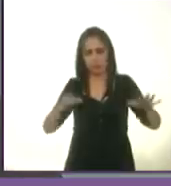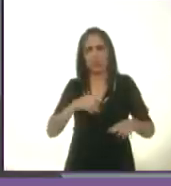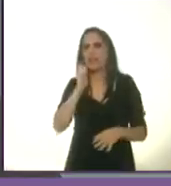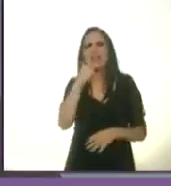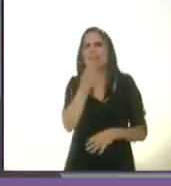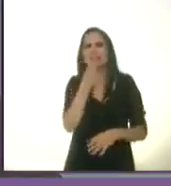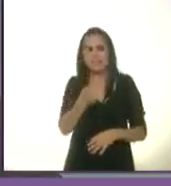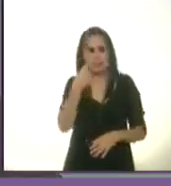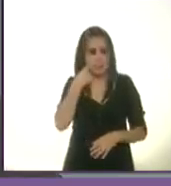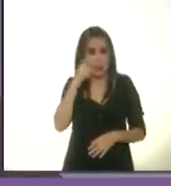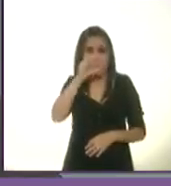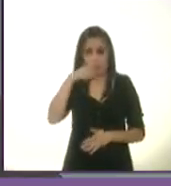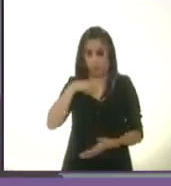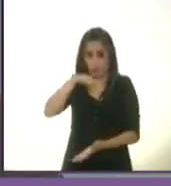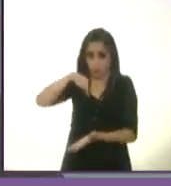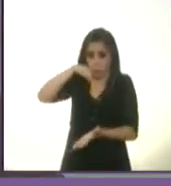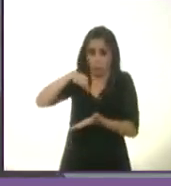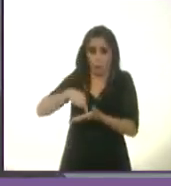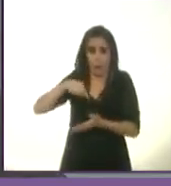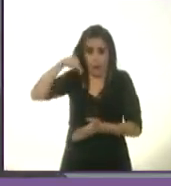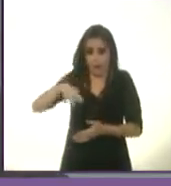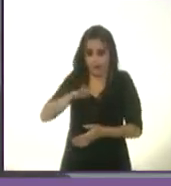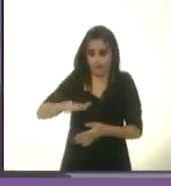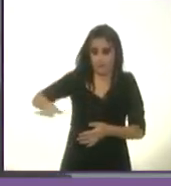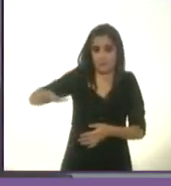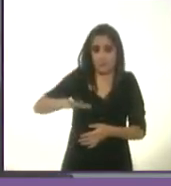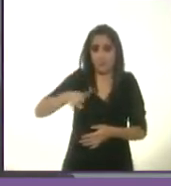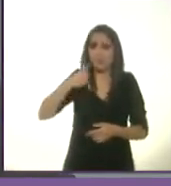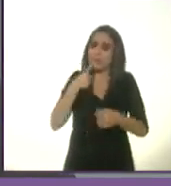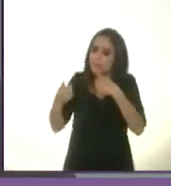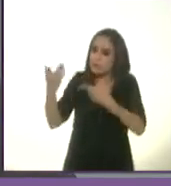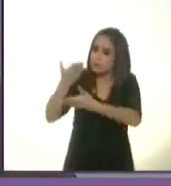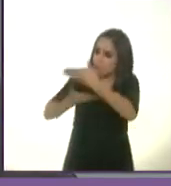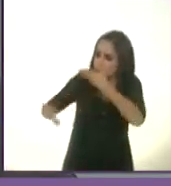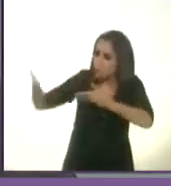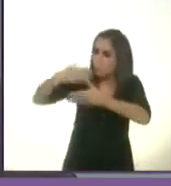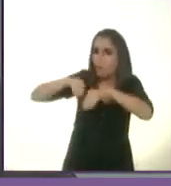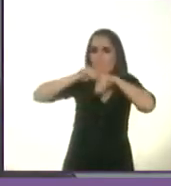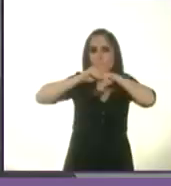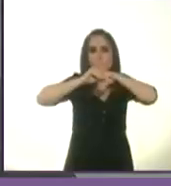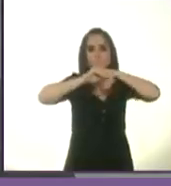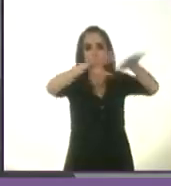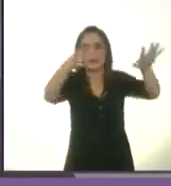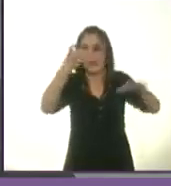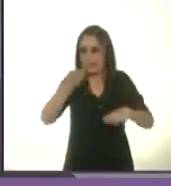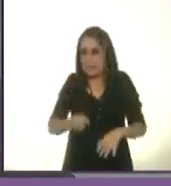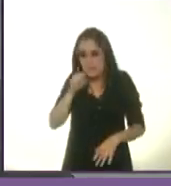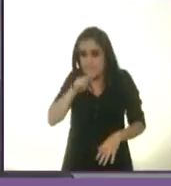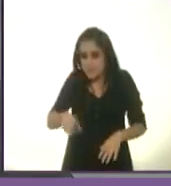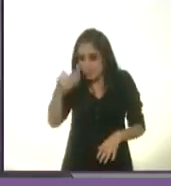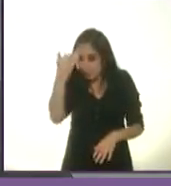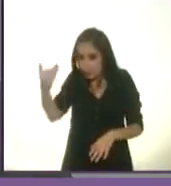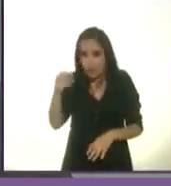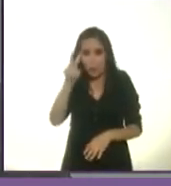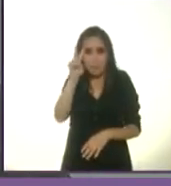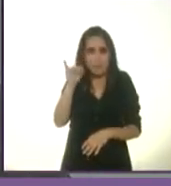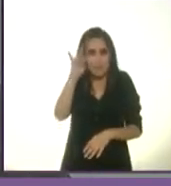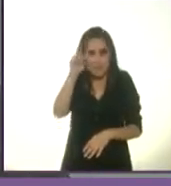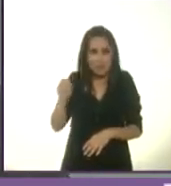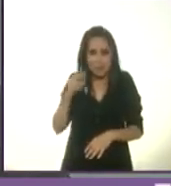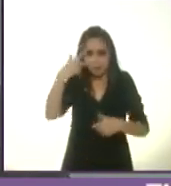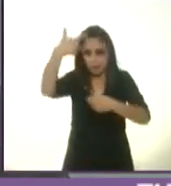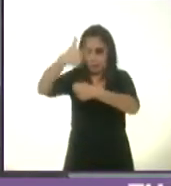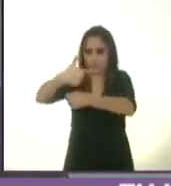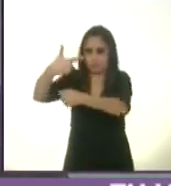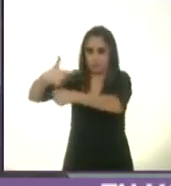utilice el espacio público el diálogo deberá ser público en tiempo real en internet esto deberá ser registrado